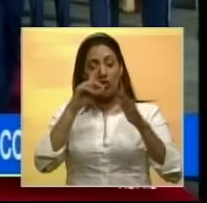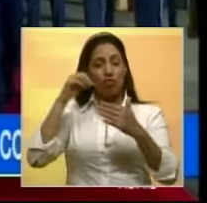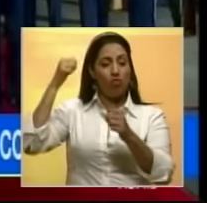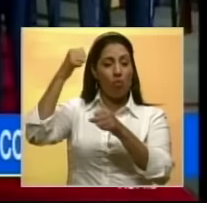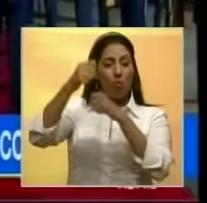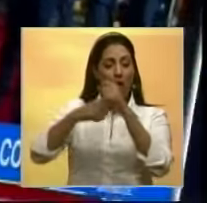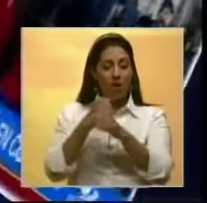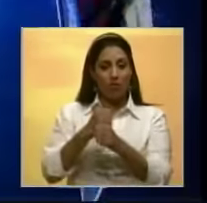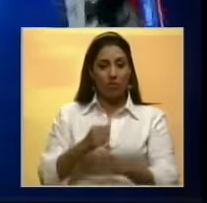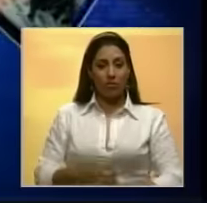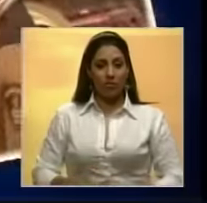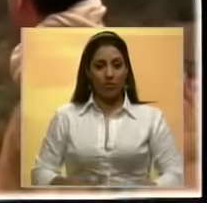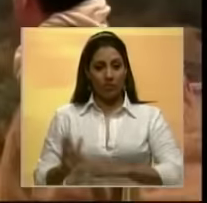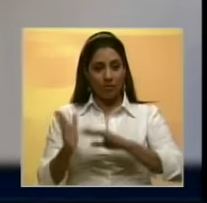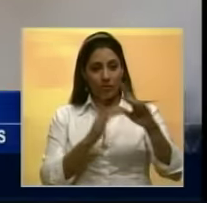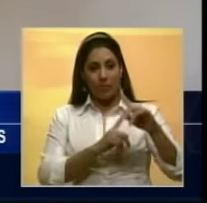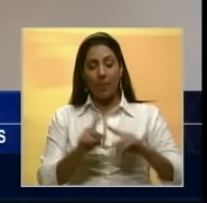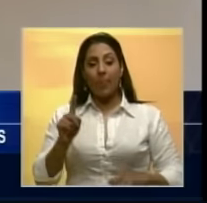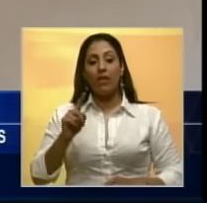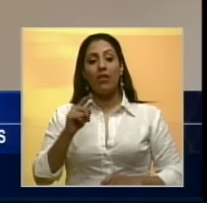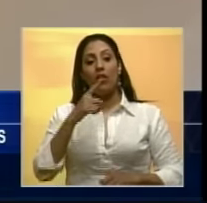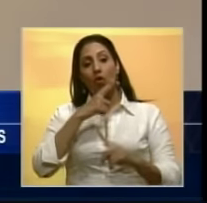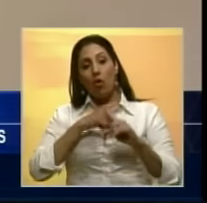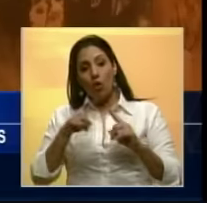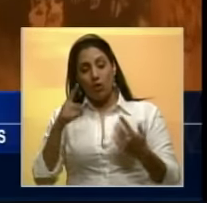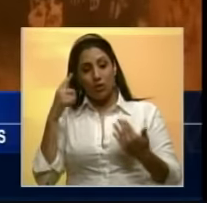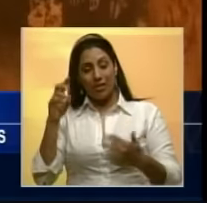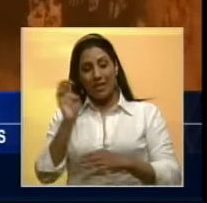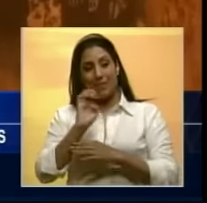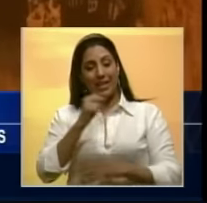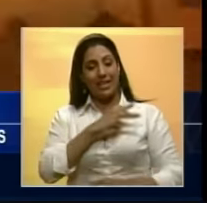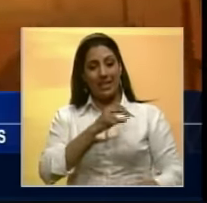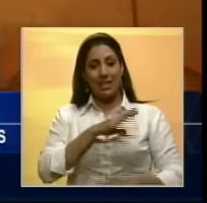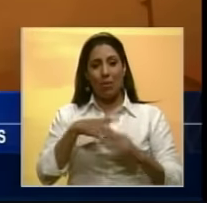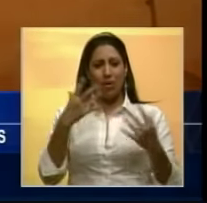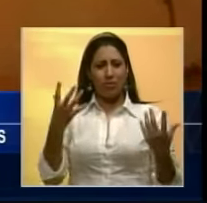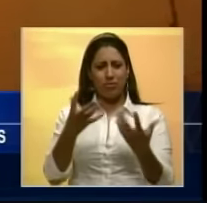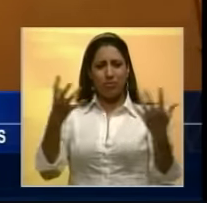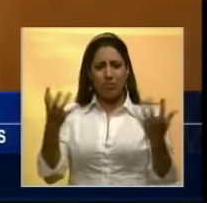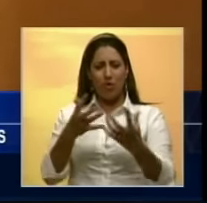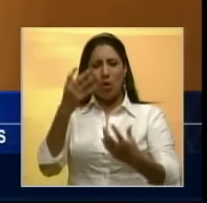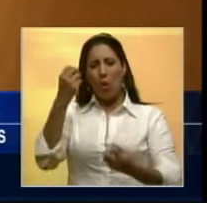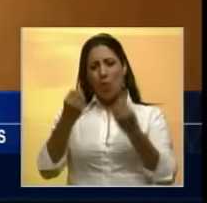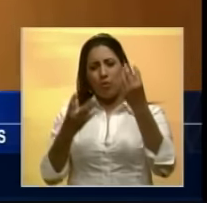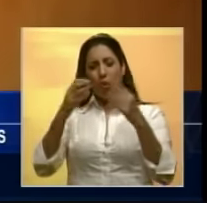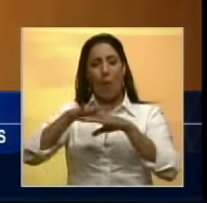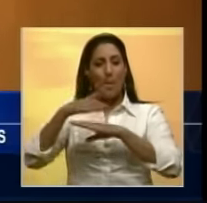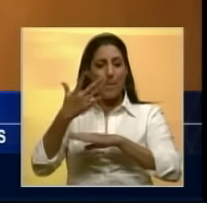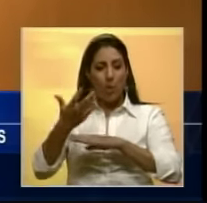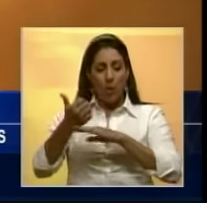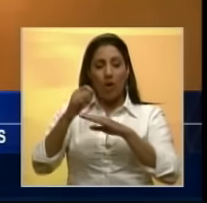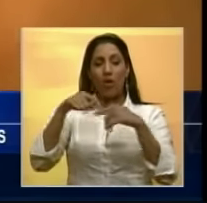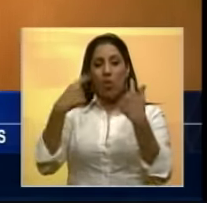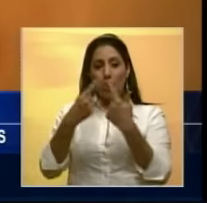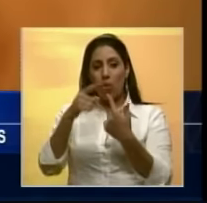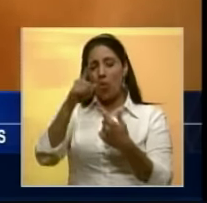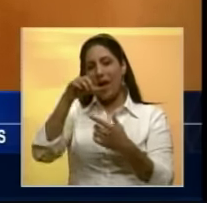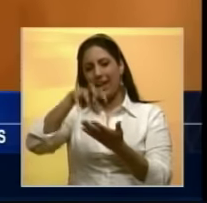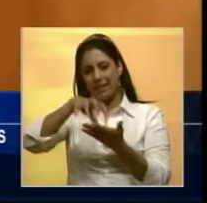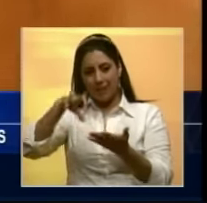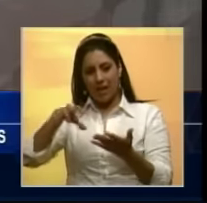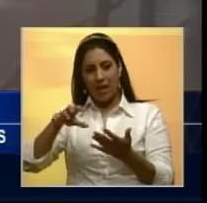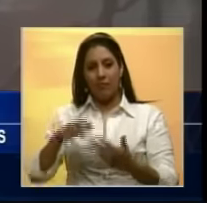años. Chile se encuentra en emergencia por varios incendios forestales producidos en las zonas de O'Higgins